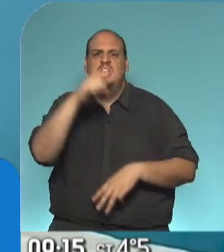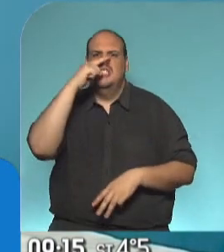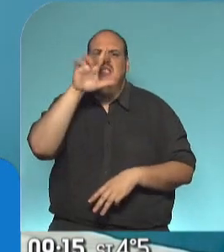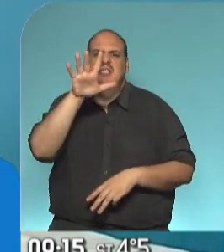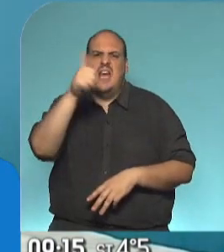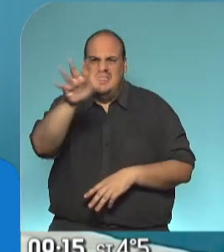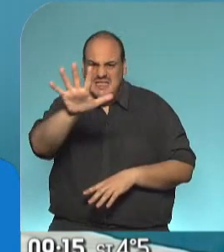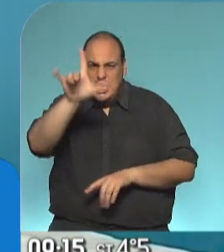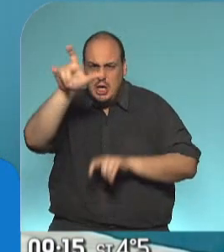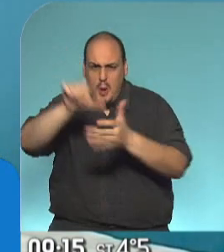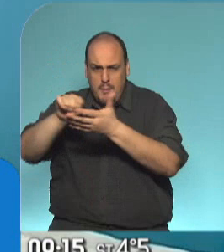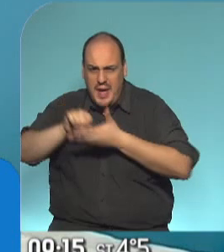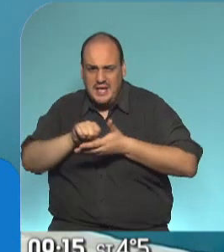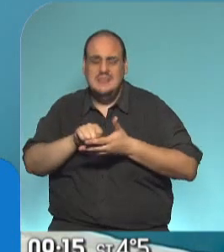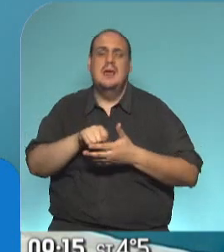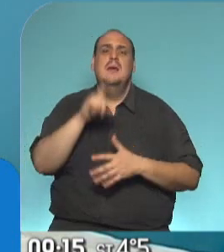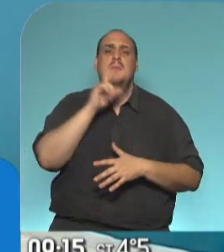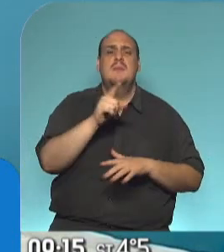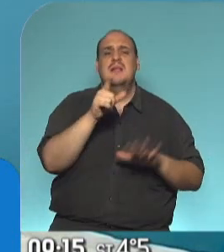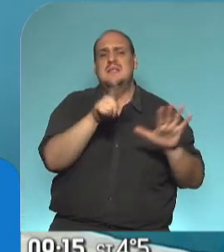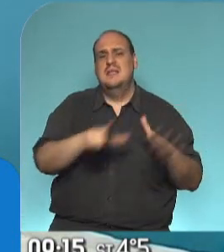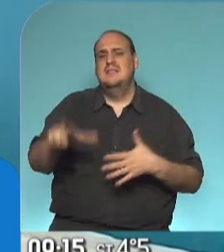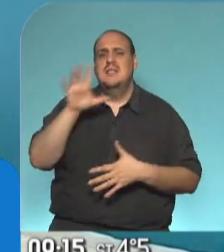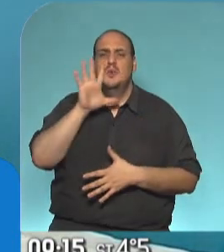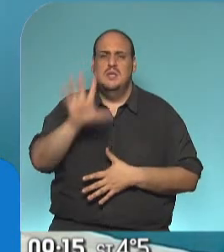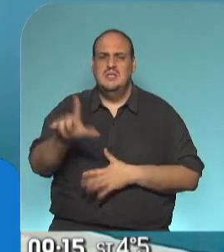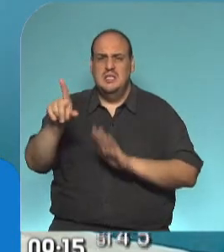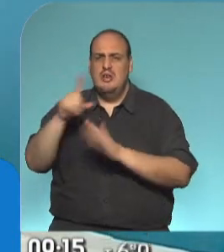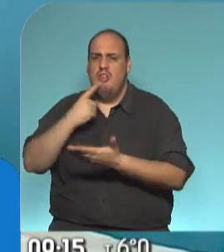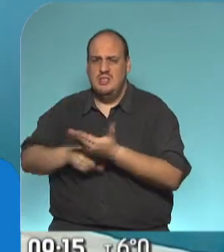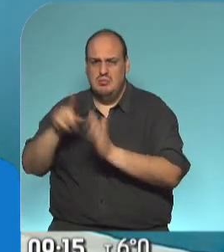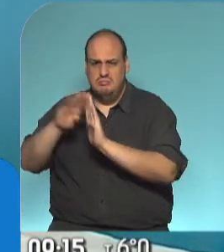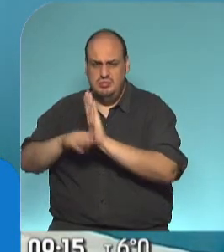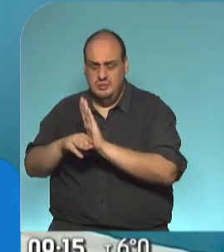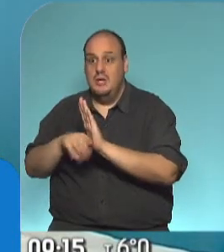175 países y más de 1.755